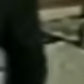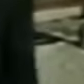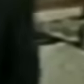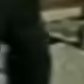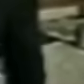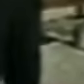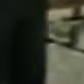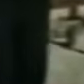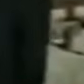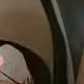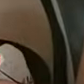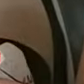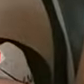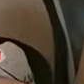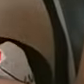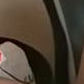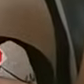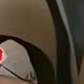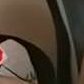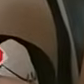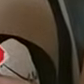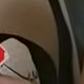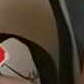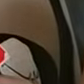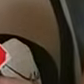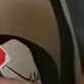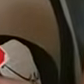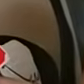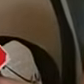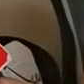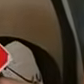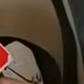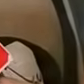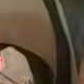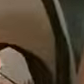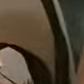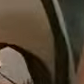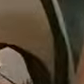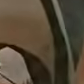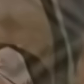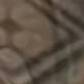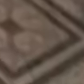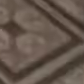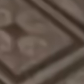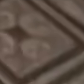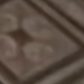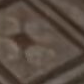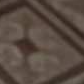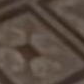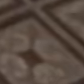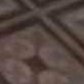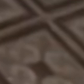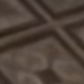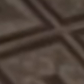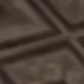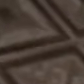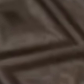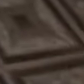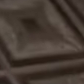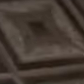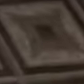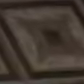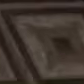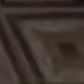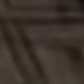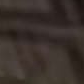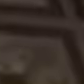Gallardo, él ha hecho hacer un repaso total en un local, puro chutas. Entonces en su grabadorita